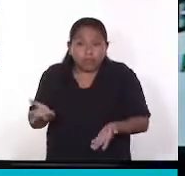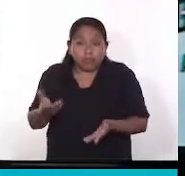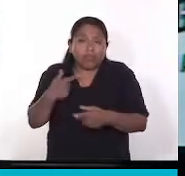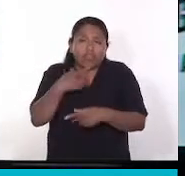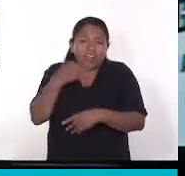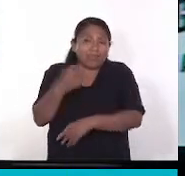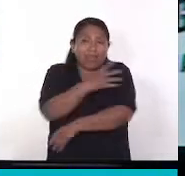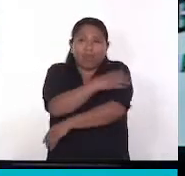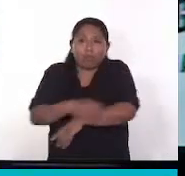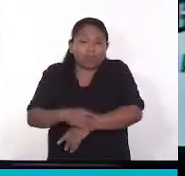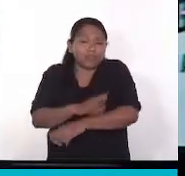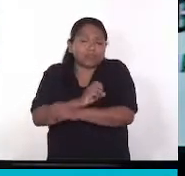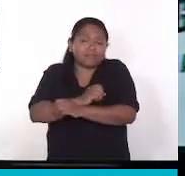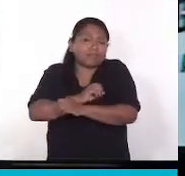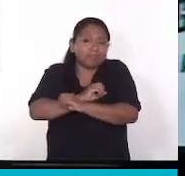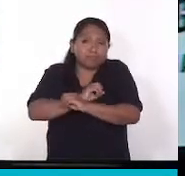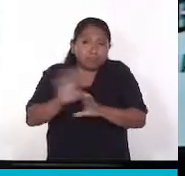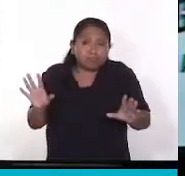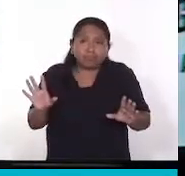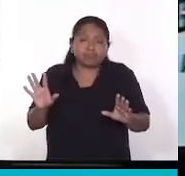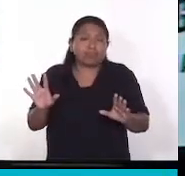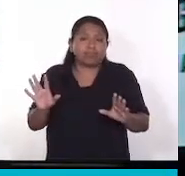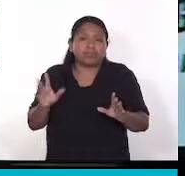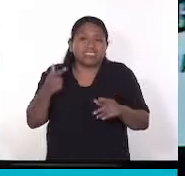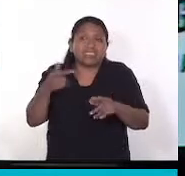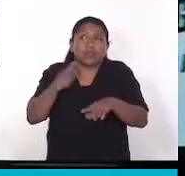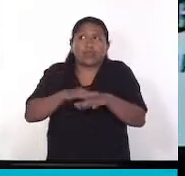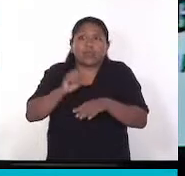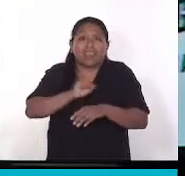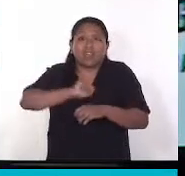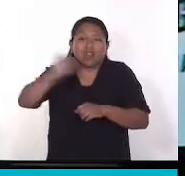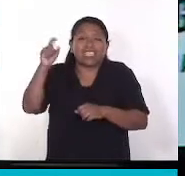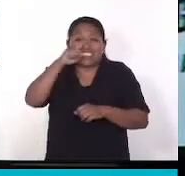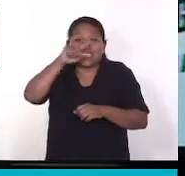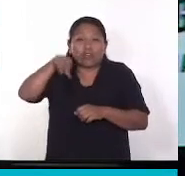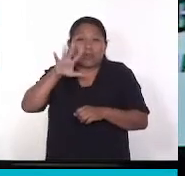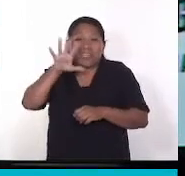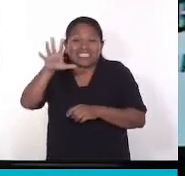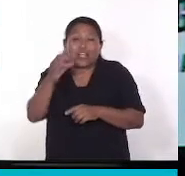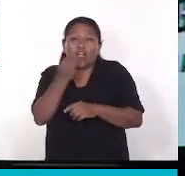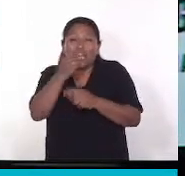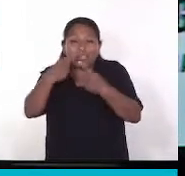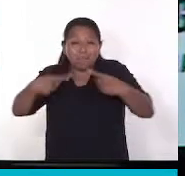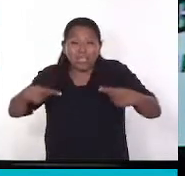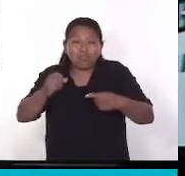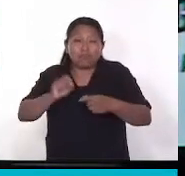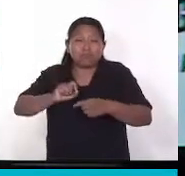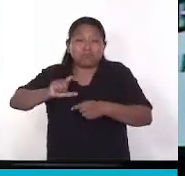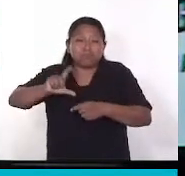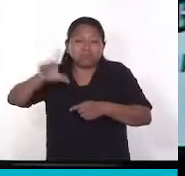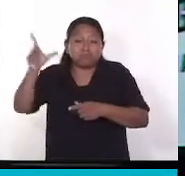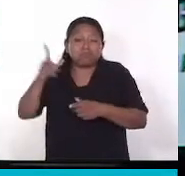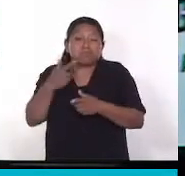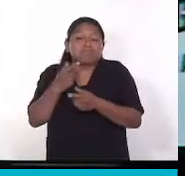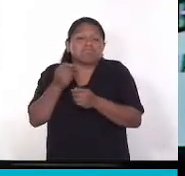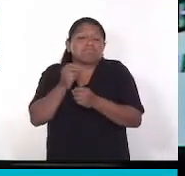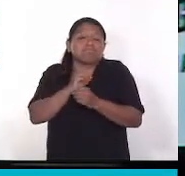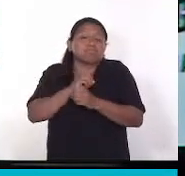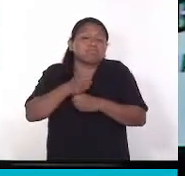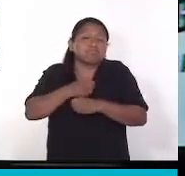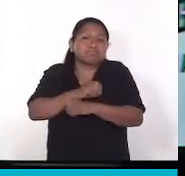está golpeando cada vez más duro y esta inflación, este 7,5 a los alimentos, significa millones arrojados a la